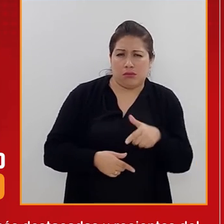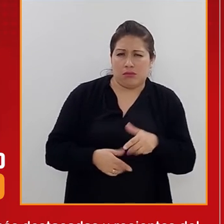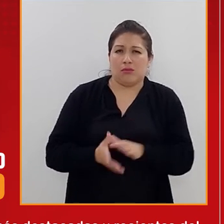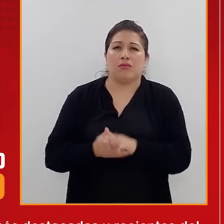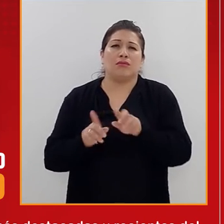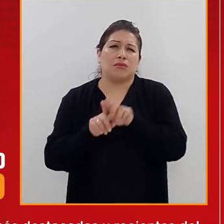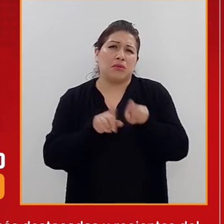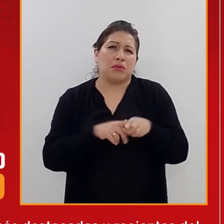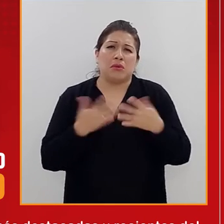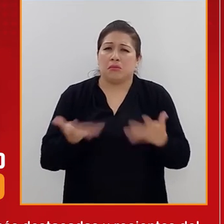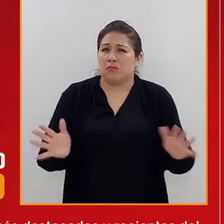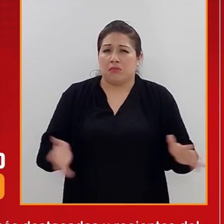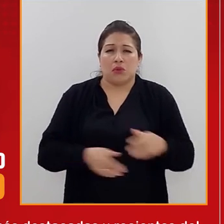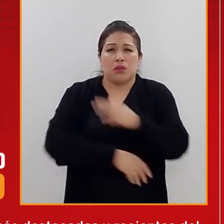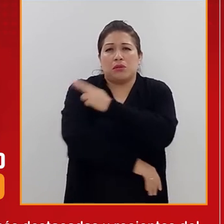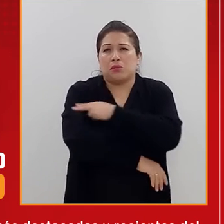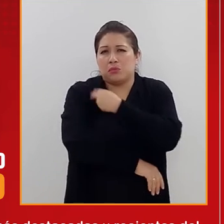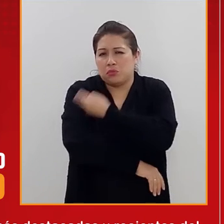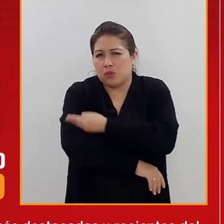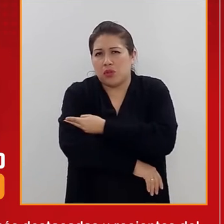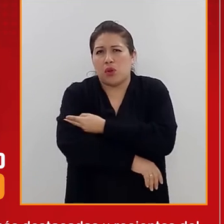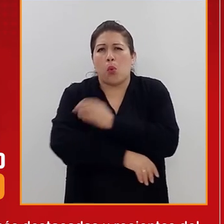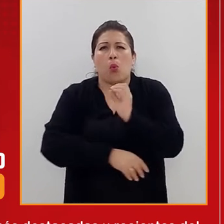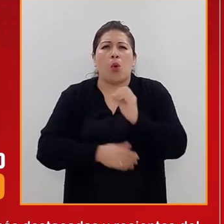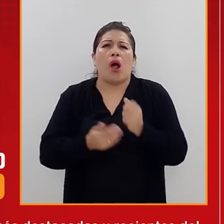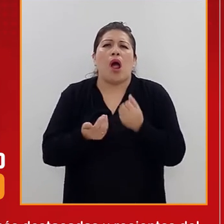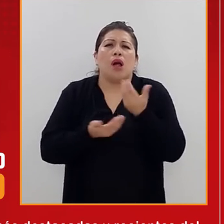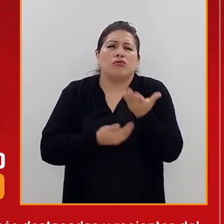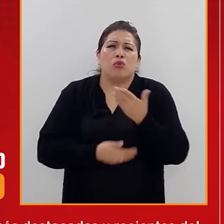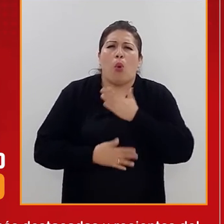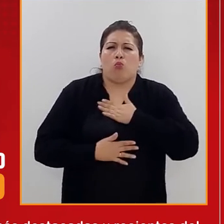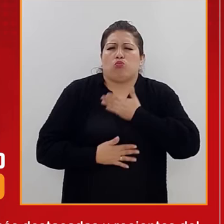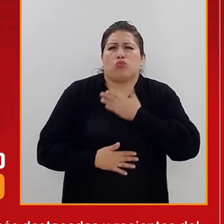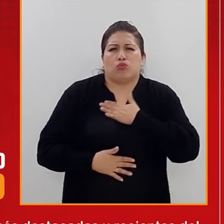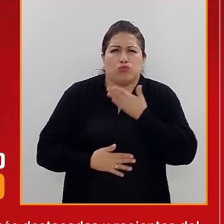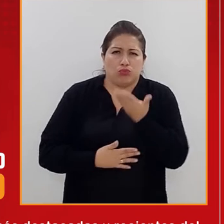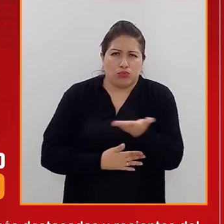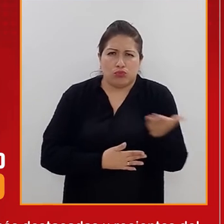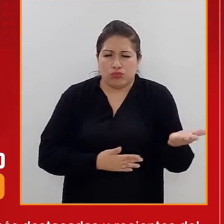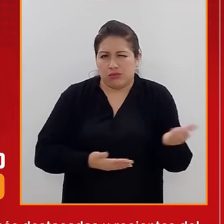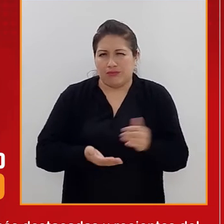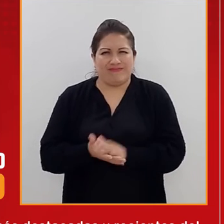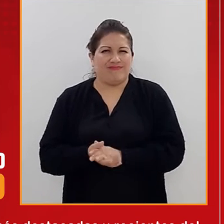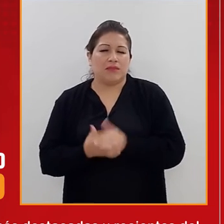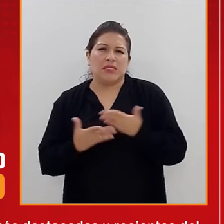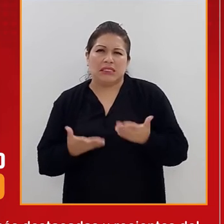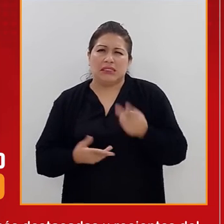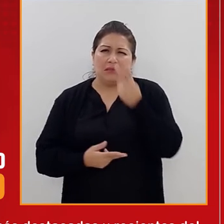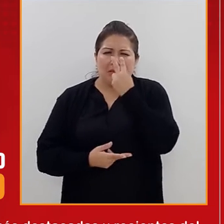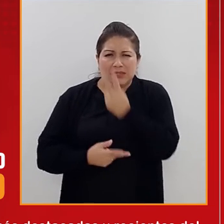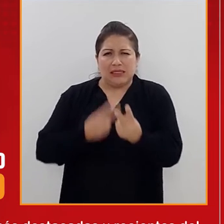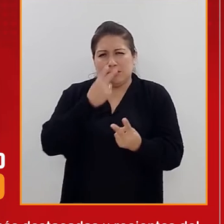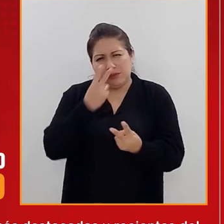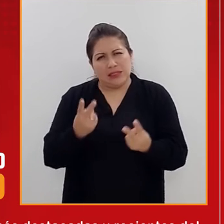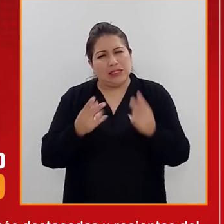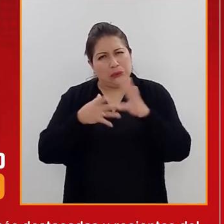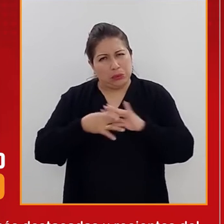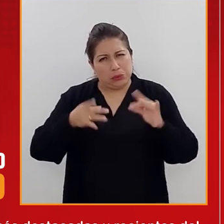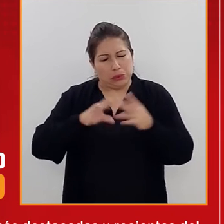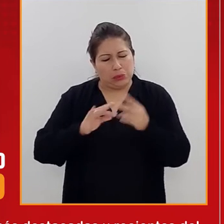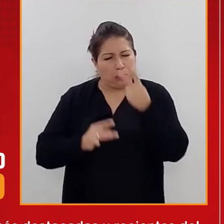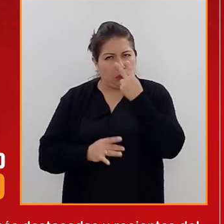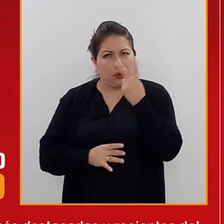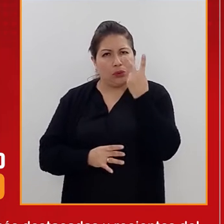así no había menester hospital ni limosna con esta orden santa y policía de este reino.